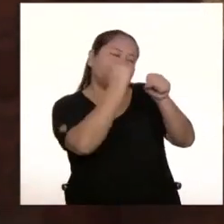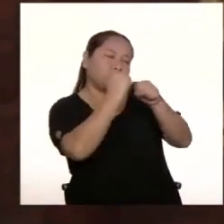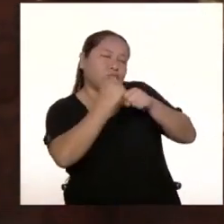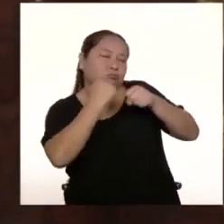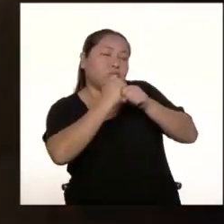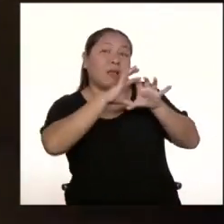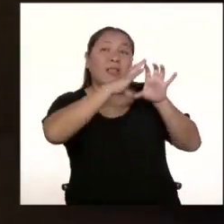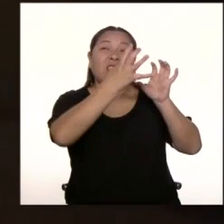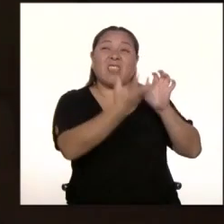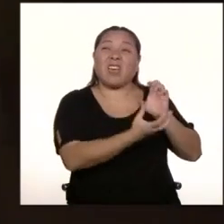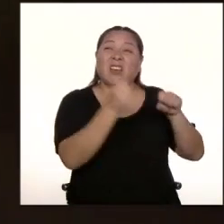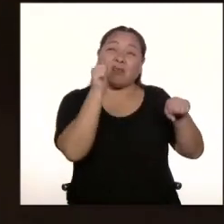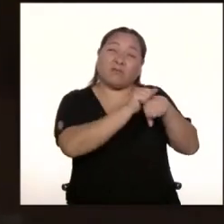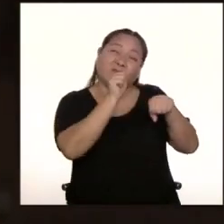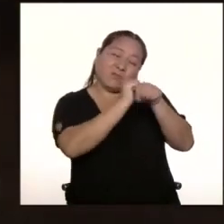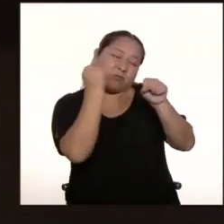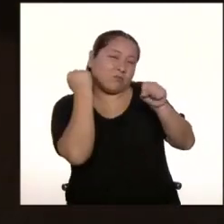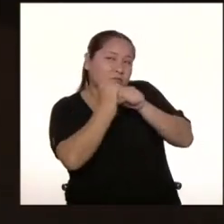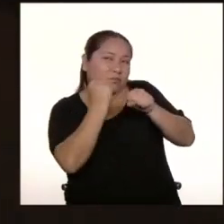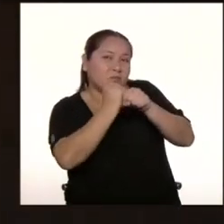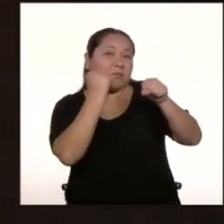granito.